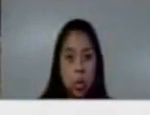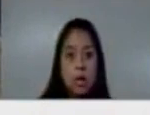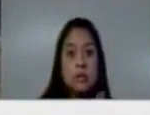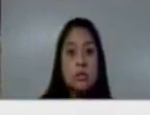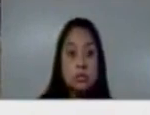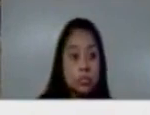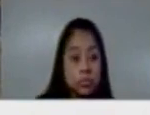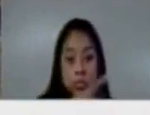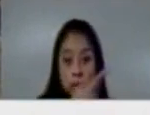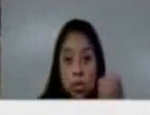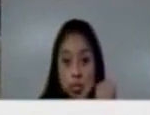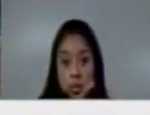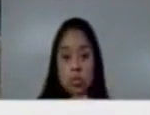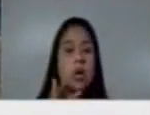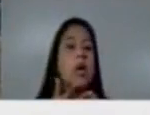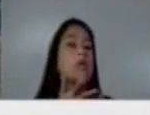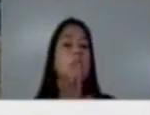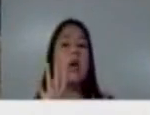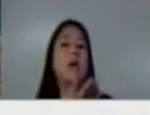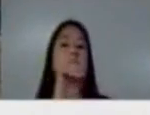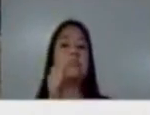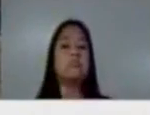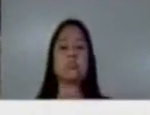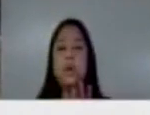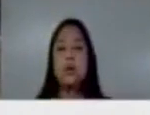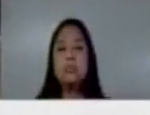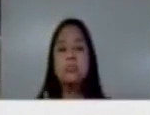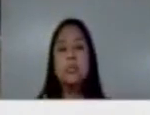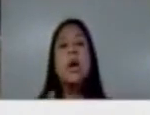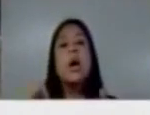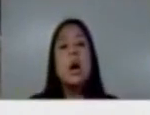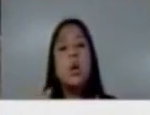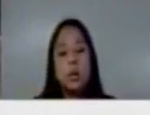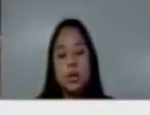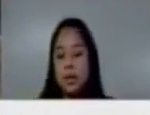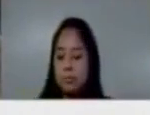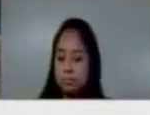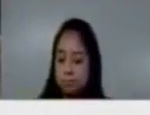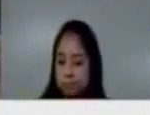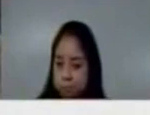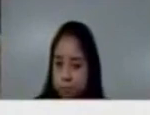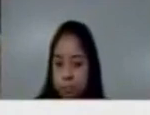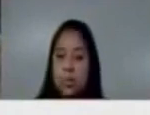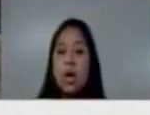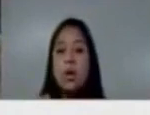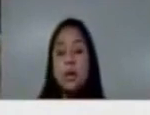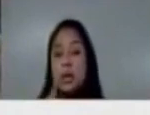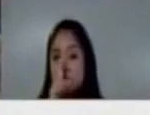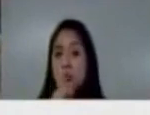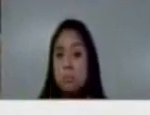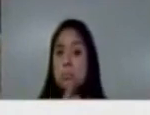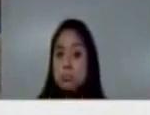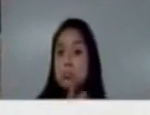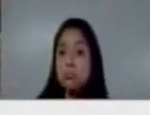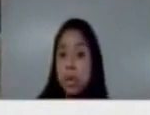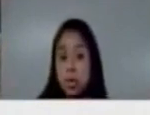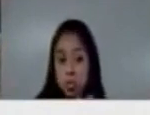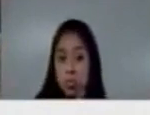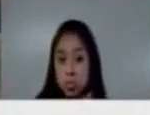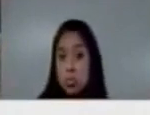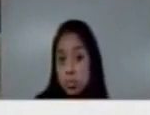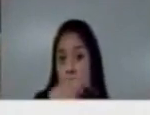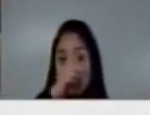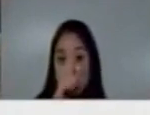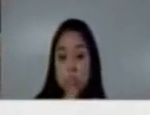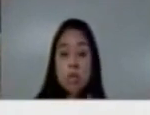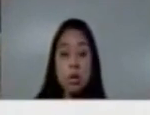estamos ya aprobados y que ahora nos toca llevarlo a la práctica, lo que va a beneficiar a ambos países y que va a